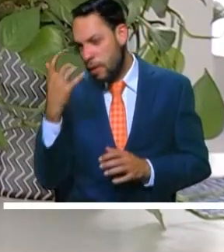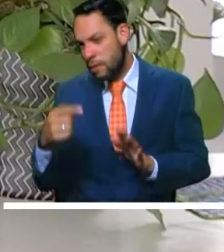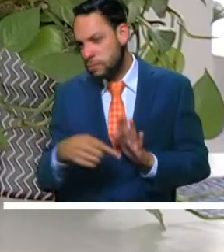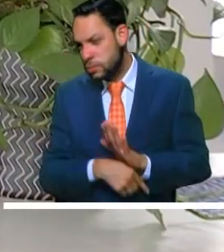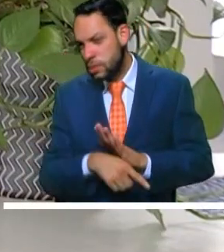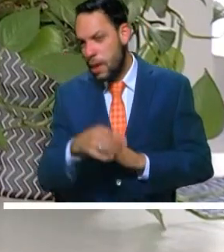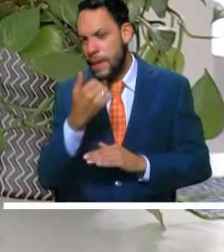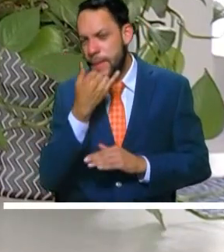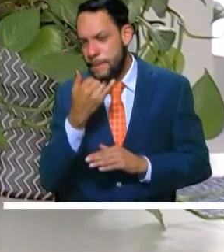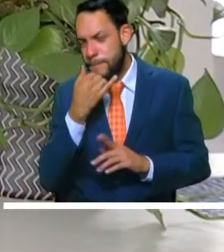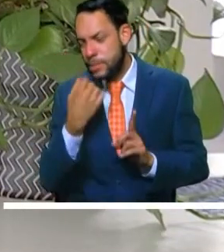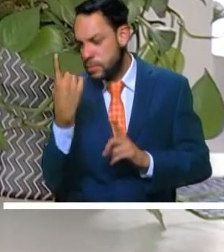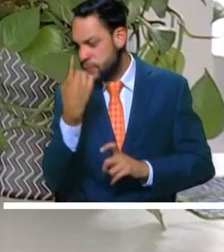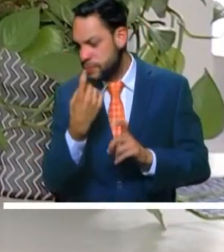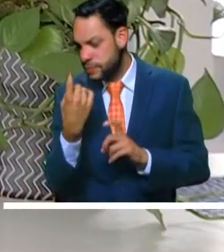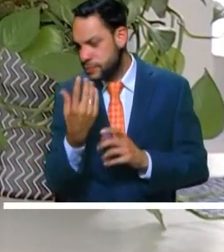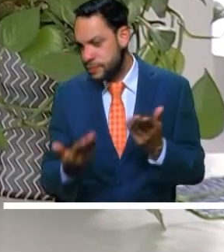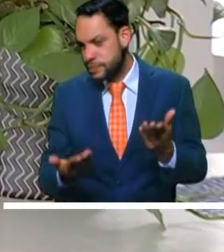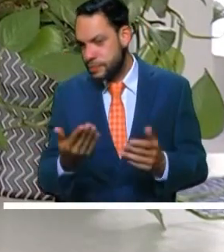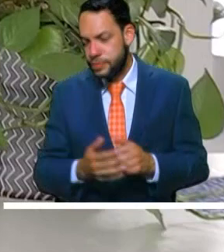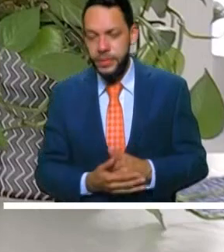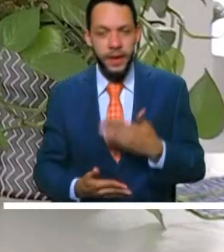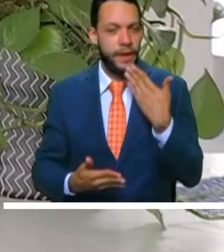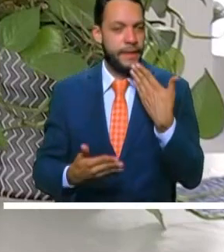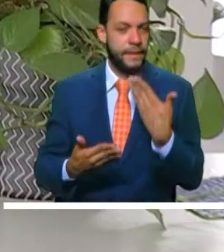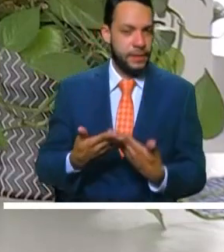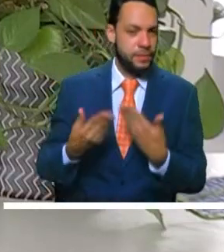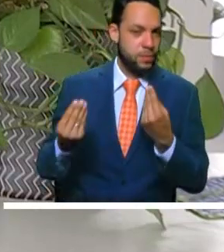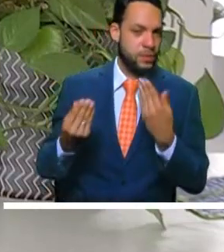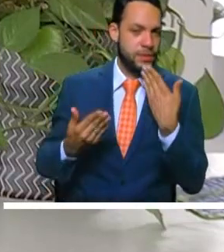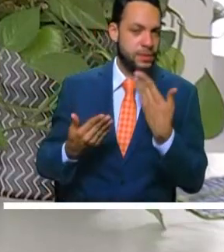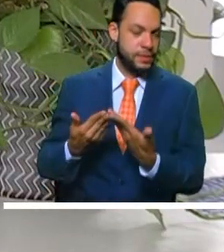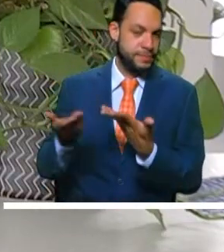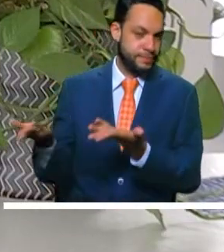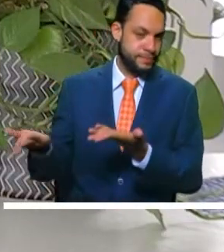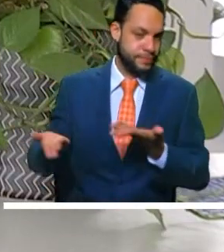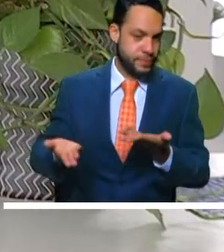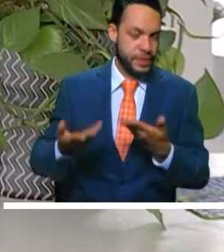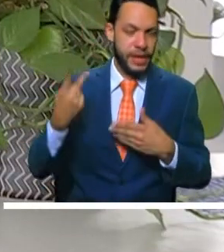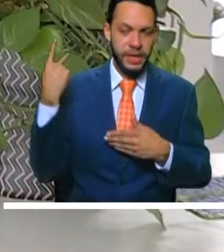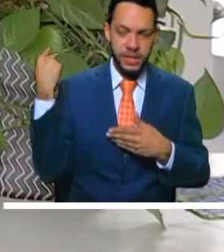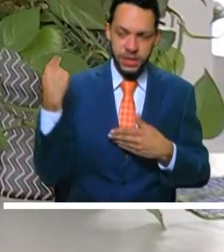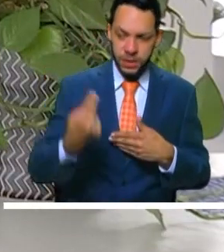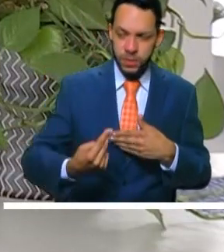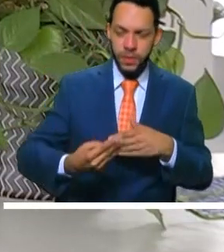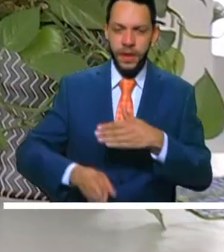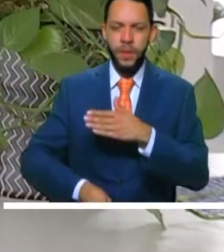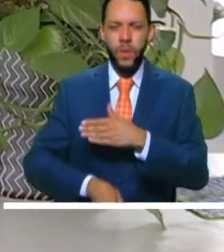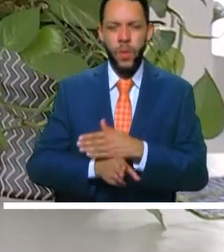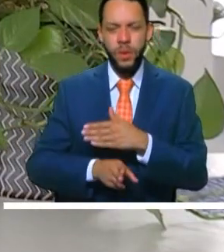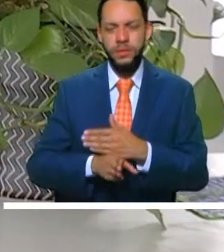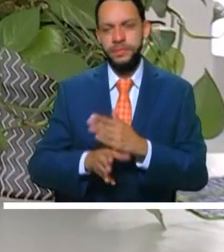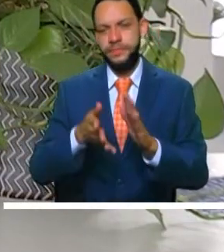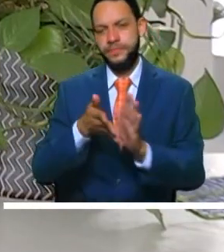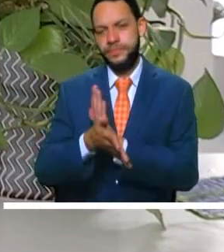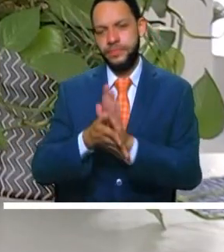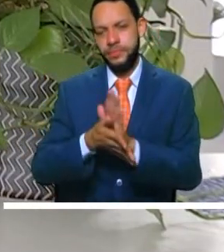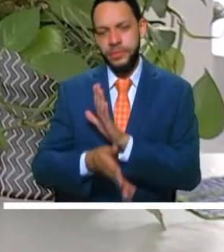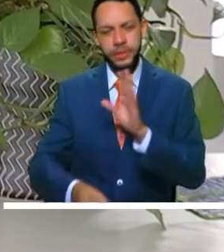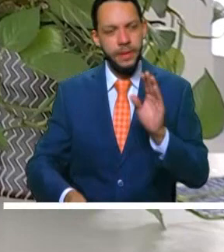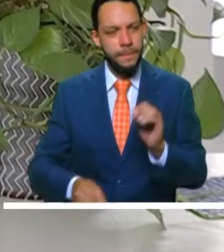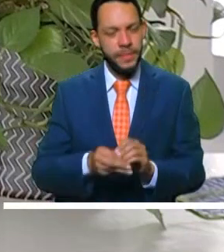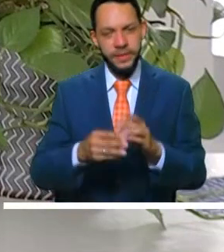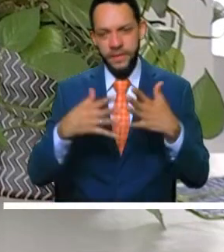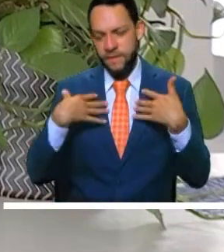que analizar? Yo te agradezco a ti por compartirnos tu historia, por venir acá. Además, porque me da alegría que vengan personas